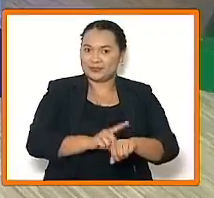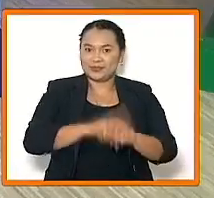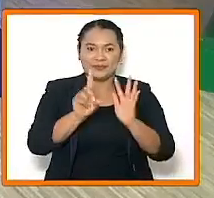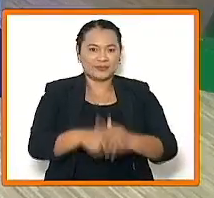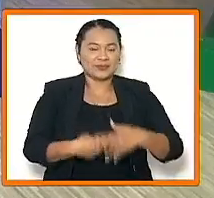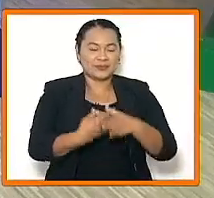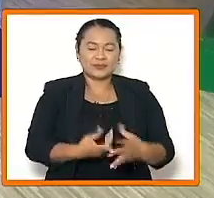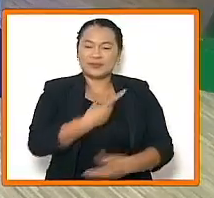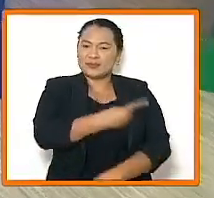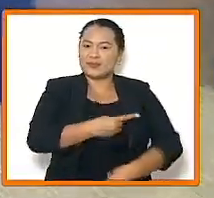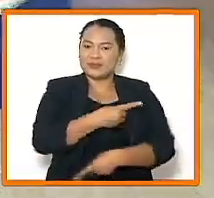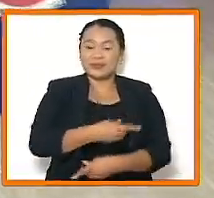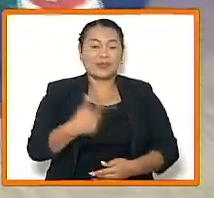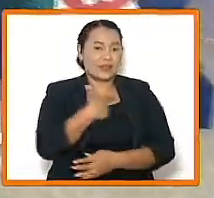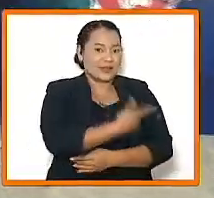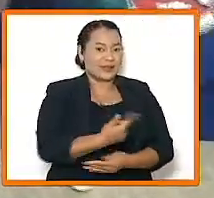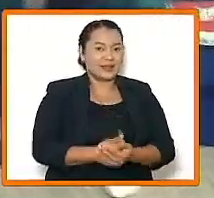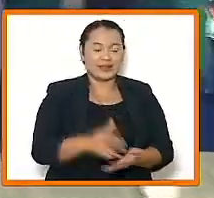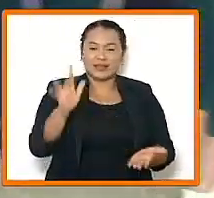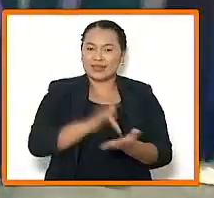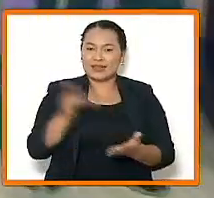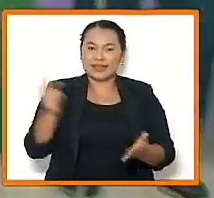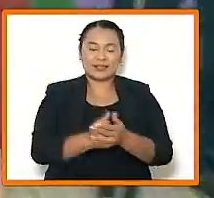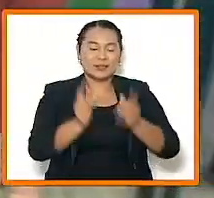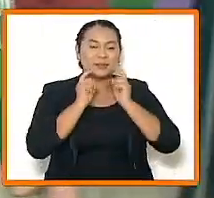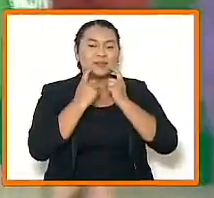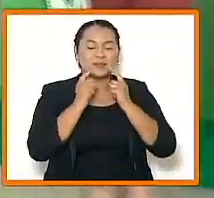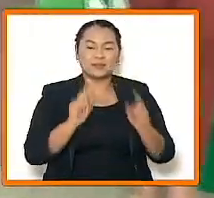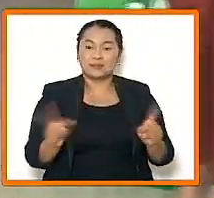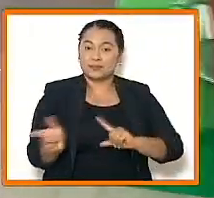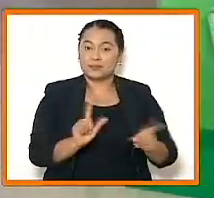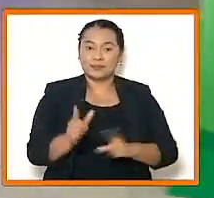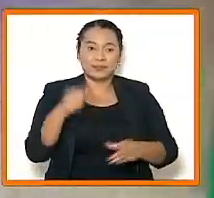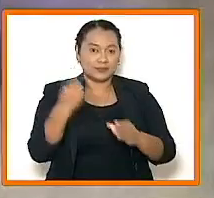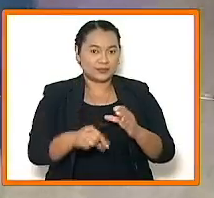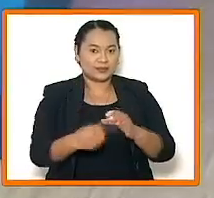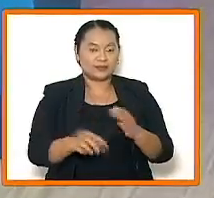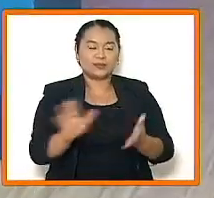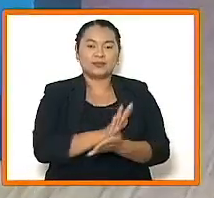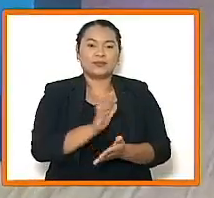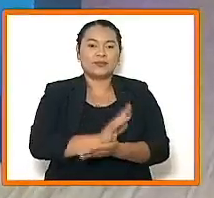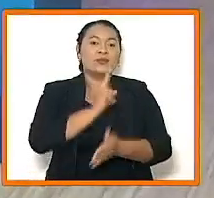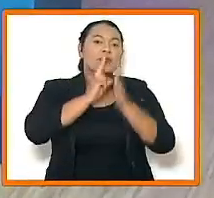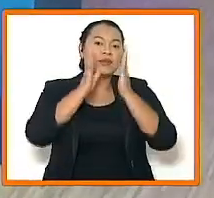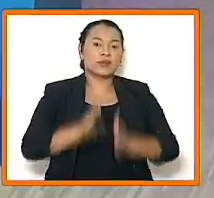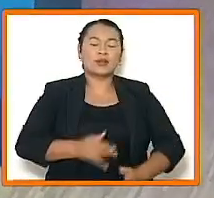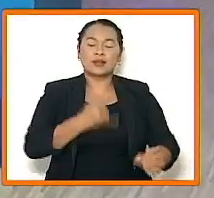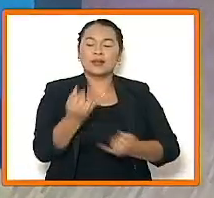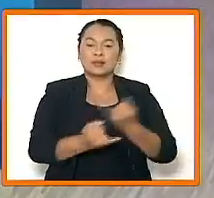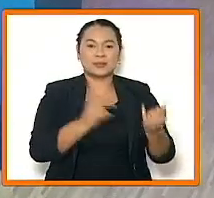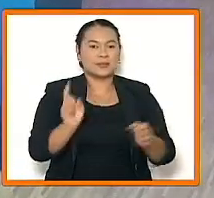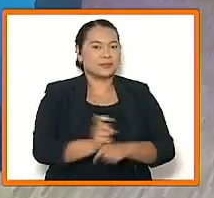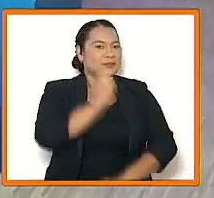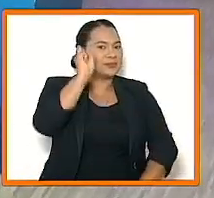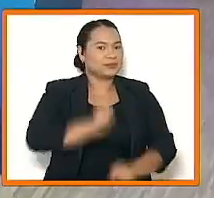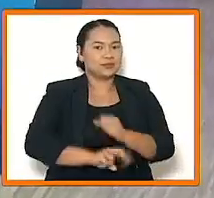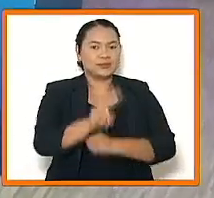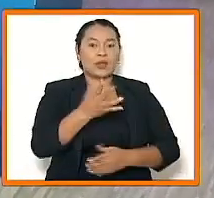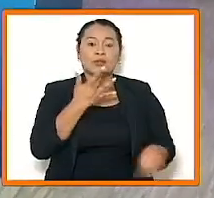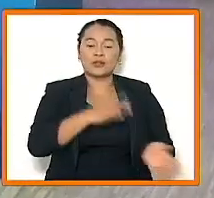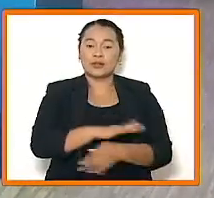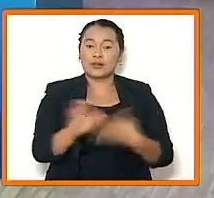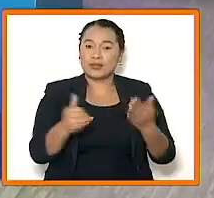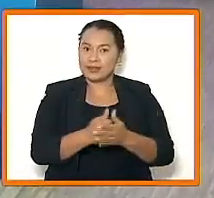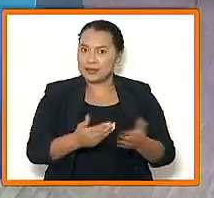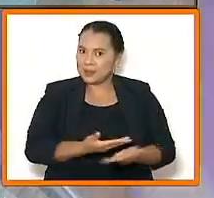diversión. Gracias, Tatiana. Espero tengas la guía catracha en mano para que juegues y ganes a lo catracho. Te deseo suerte, jugador, porque se vienen tus dos números ganadores